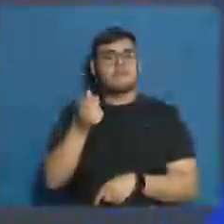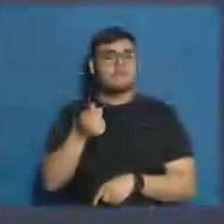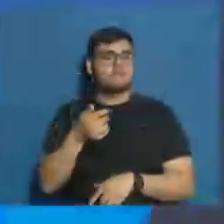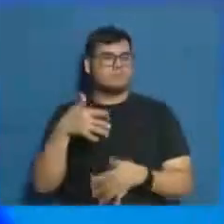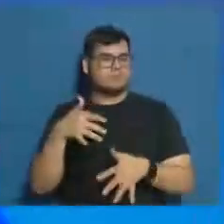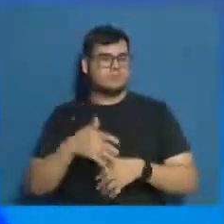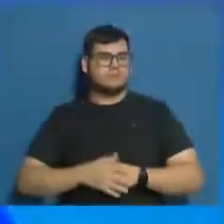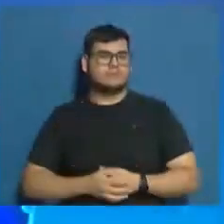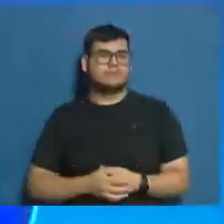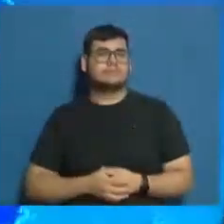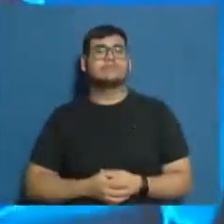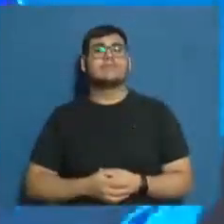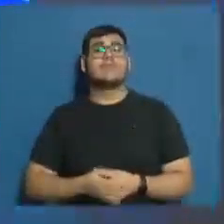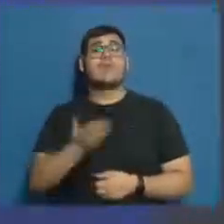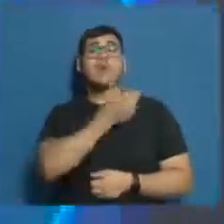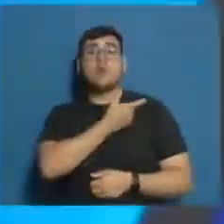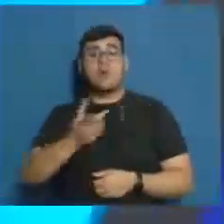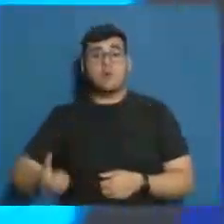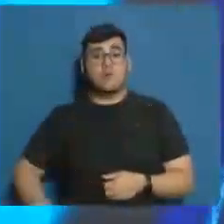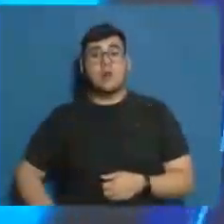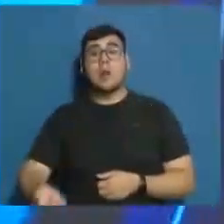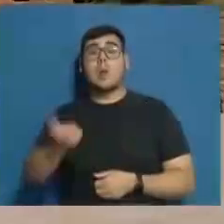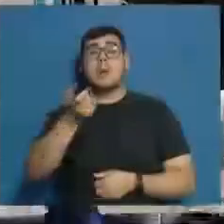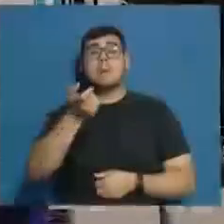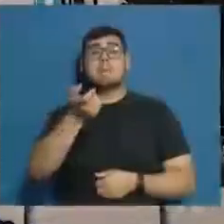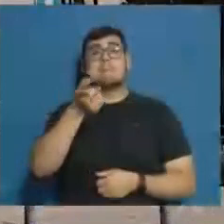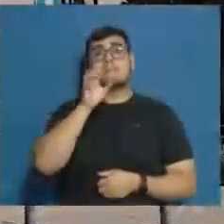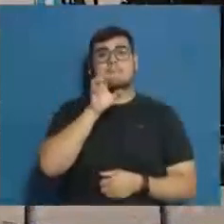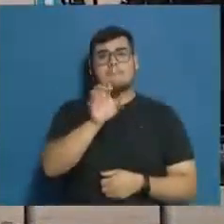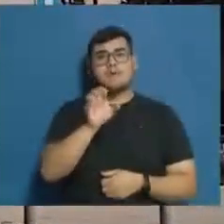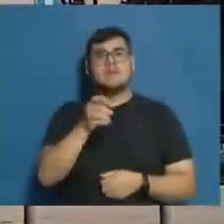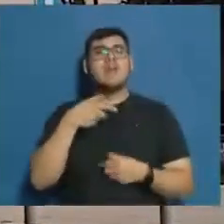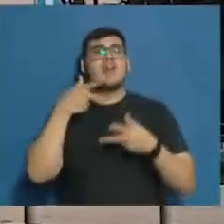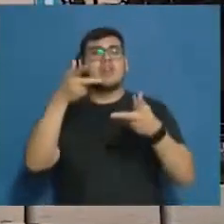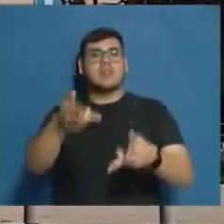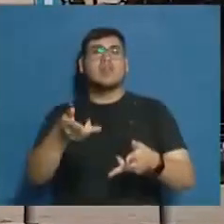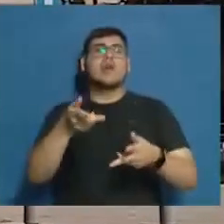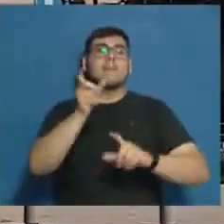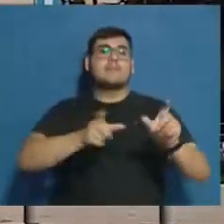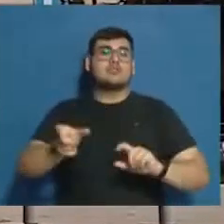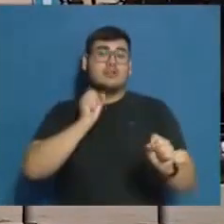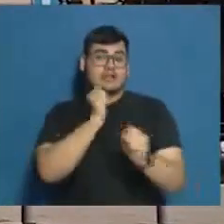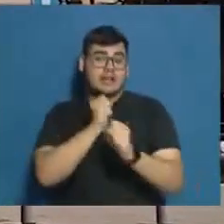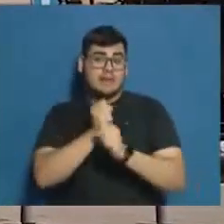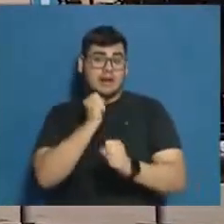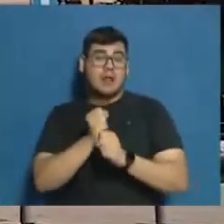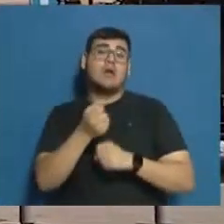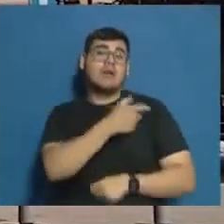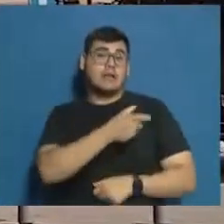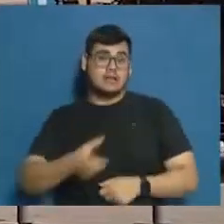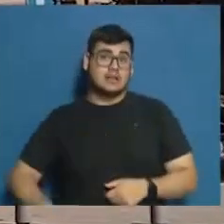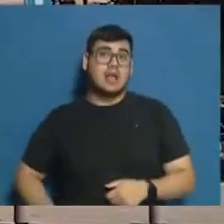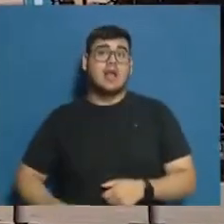El gobierno provincial anunció un incremento en el bono que percibirán los trabajadores estatales el próximo 5 de enero. El